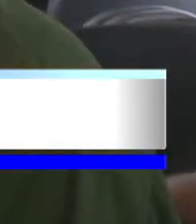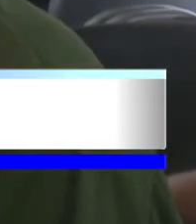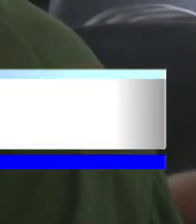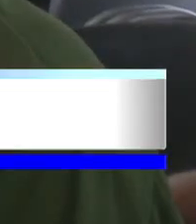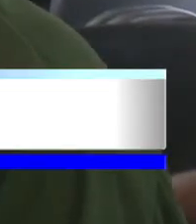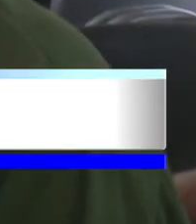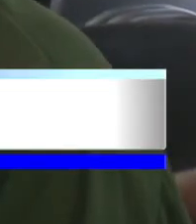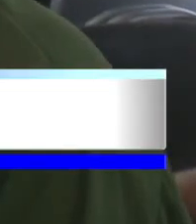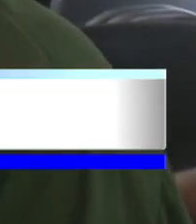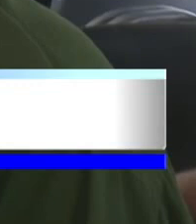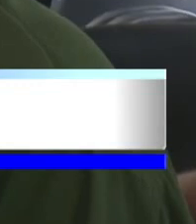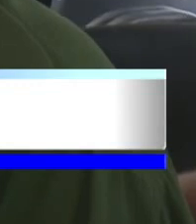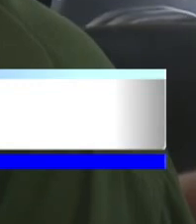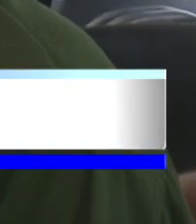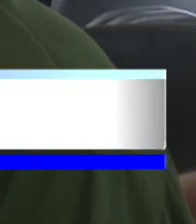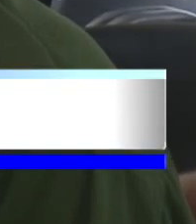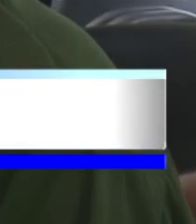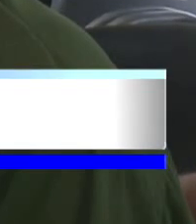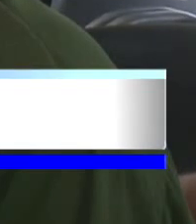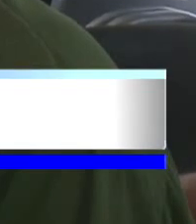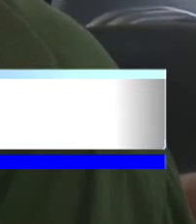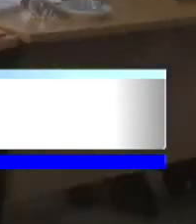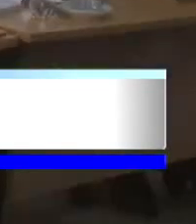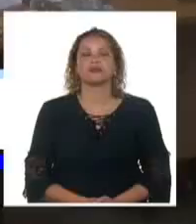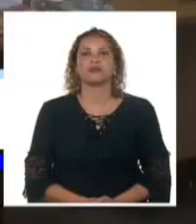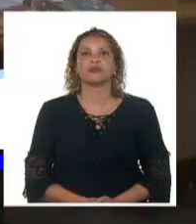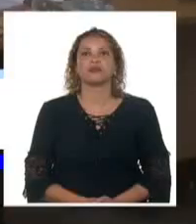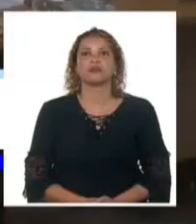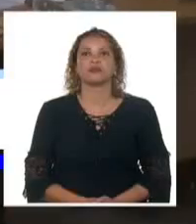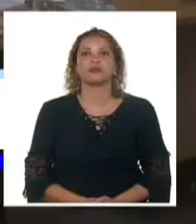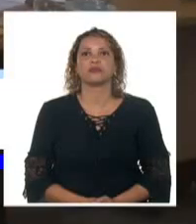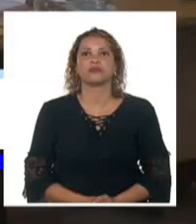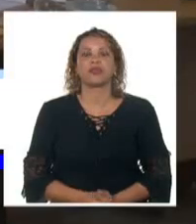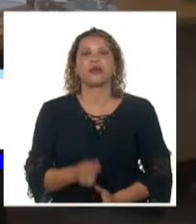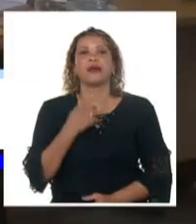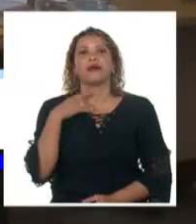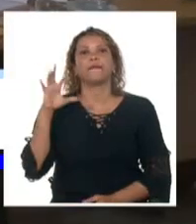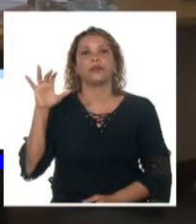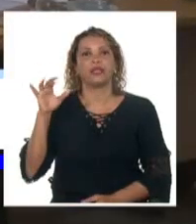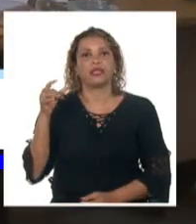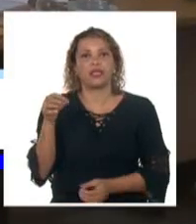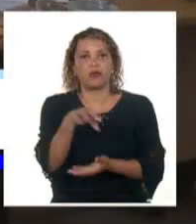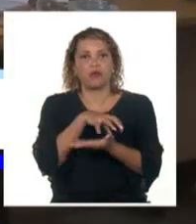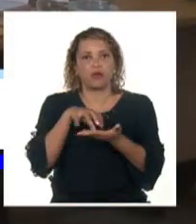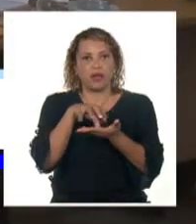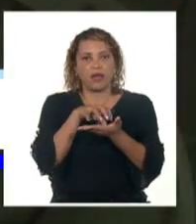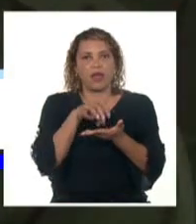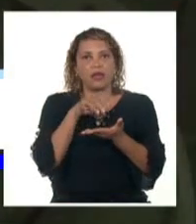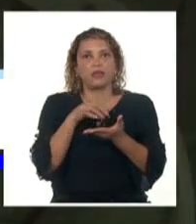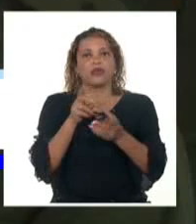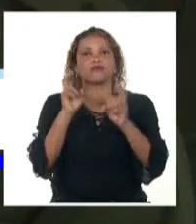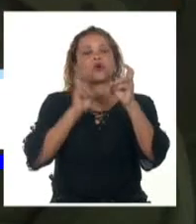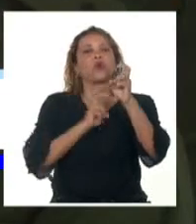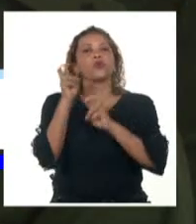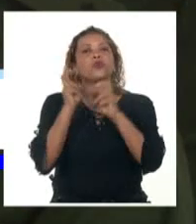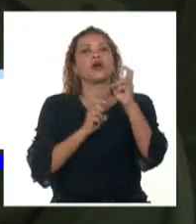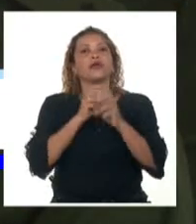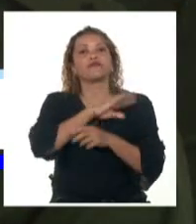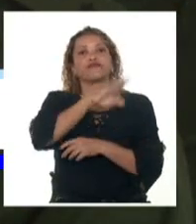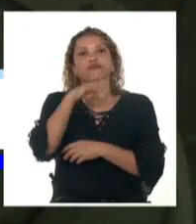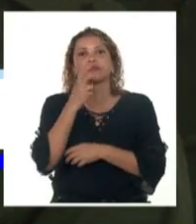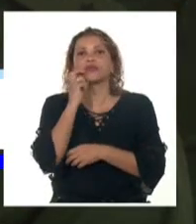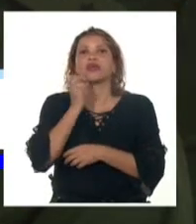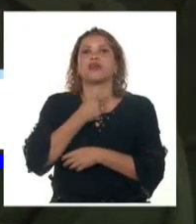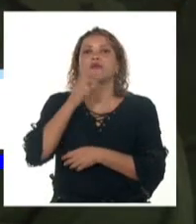y defensa del macizo montañoso de guanyhuanico en Pinar del Río entre los temas tratados en el taller de montaña se evaluaron los